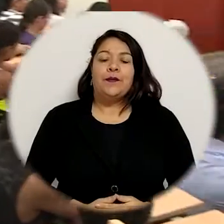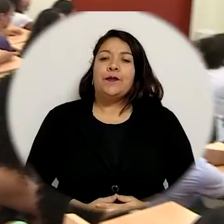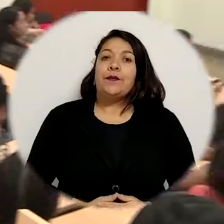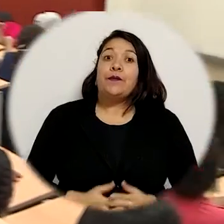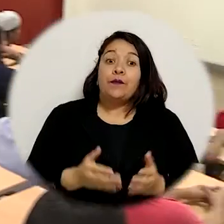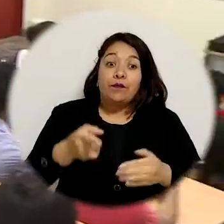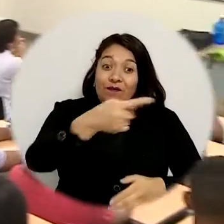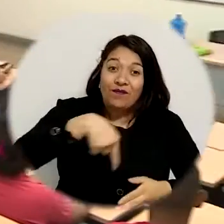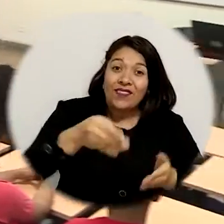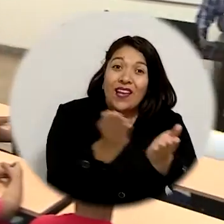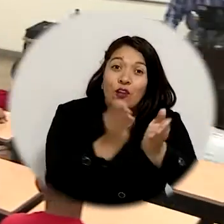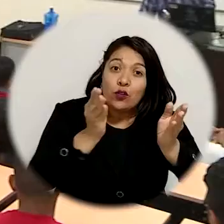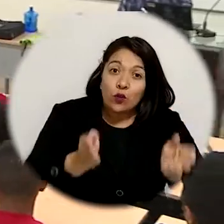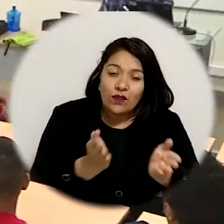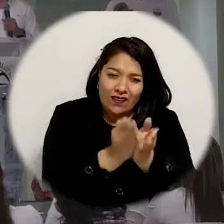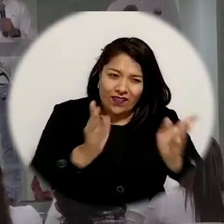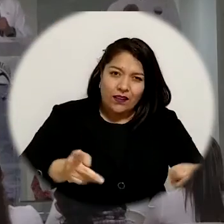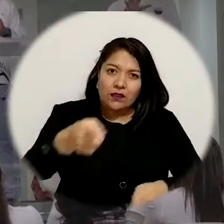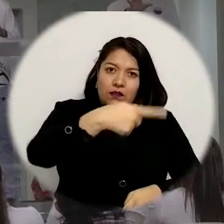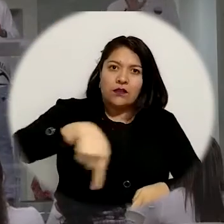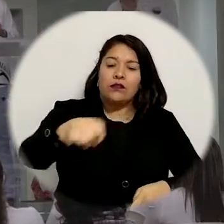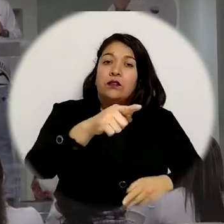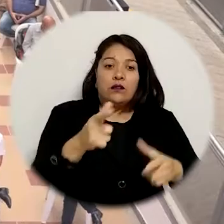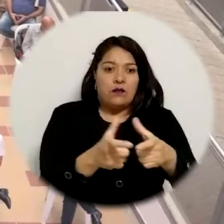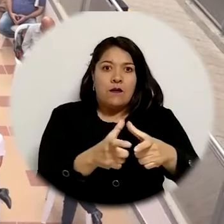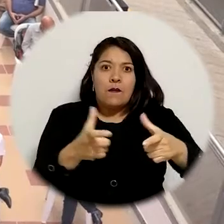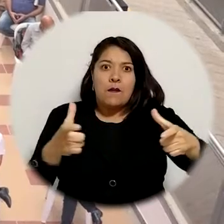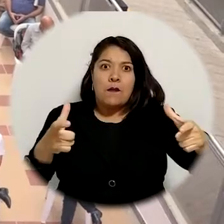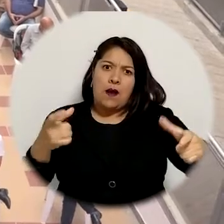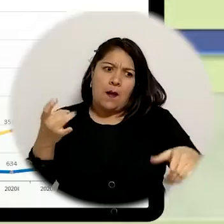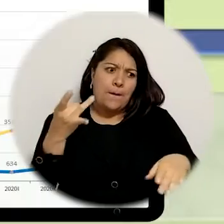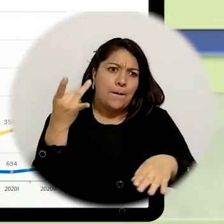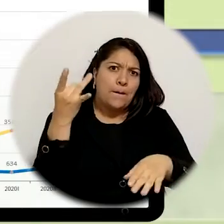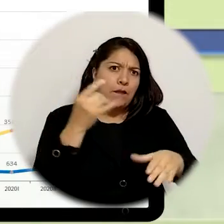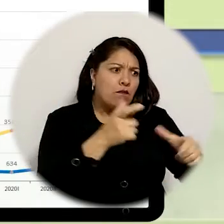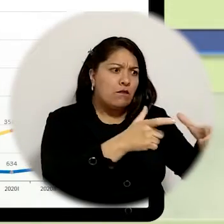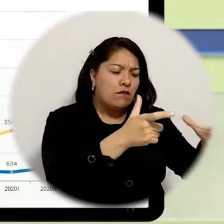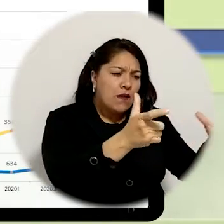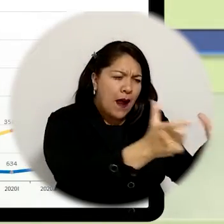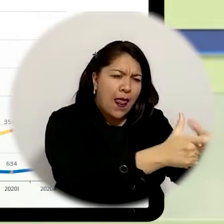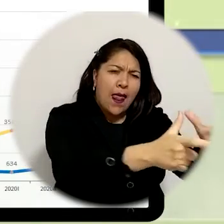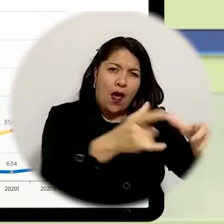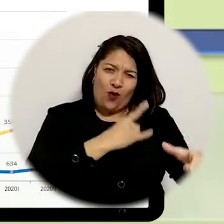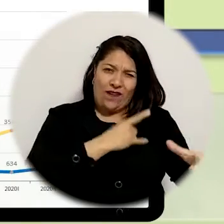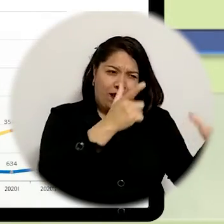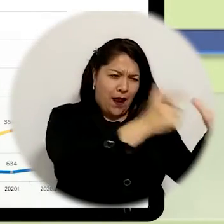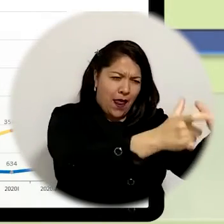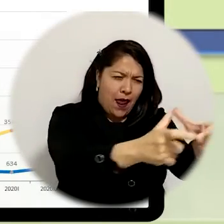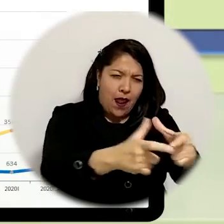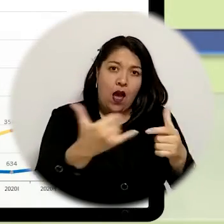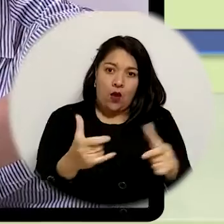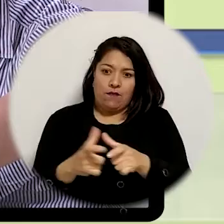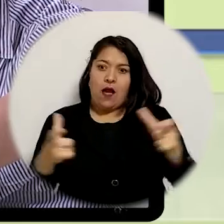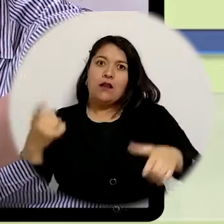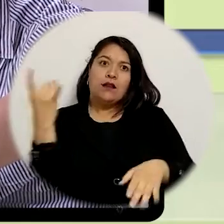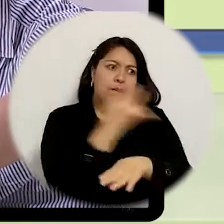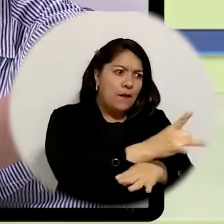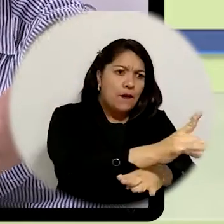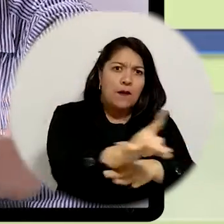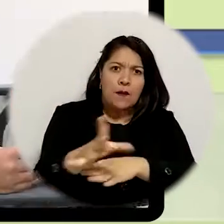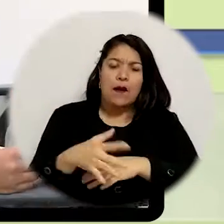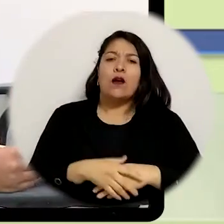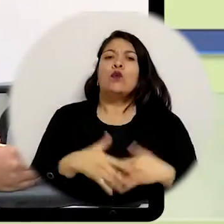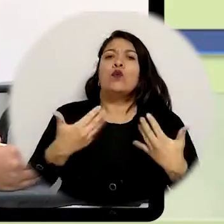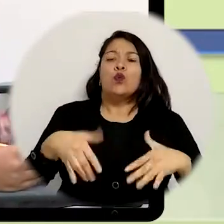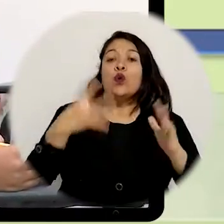En estudiantes, pues no solamente hemos crecido en plena pandemia. Mientras otras universidades perdieron estudiantes, nosotros crecimos. Hoy estamos en 17.000 estudiantes de pregrado,